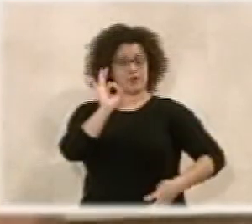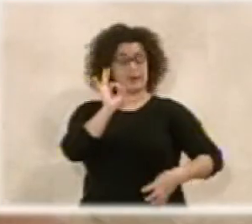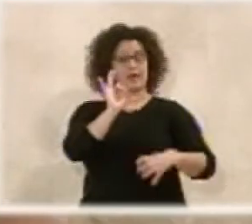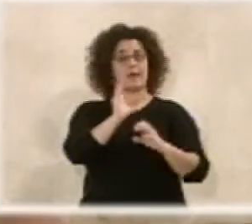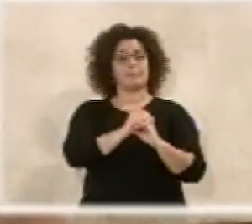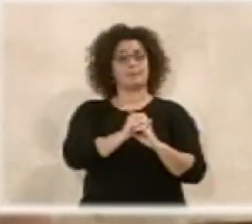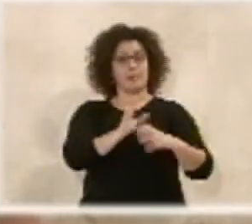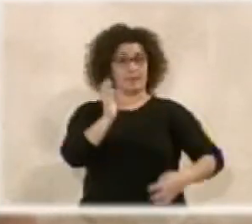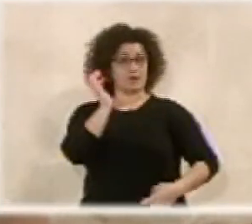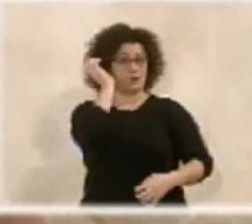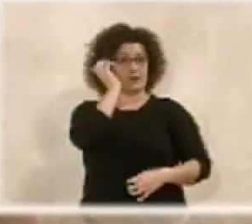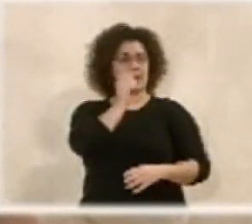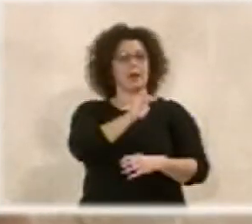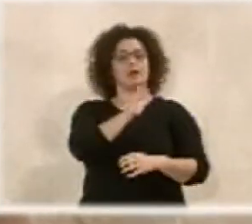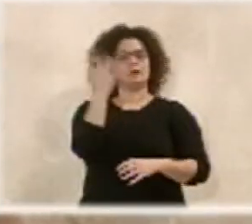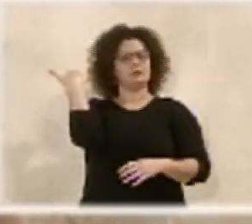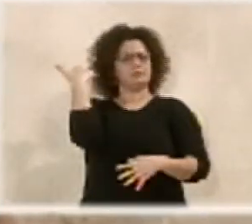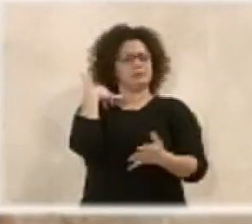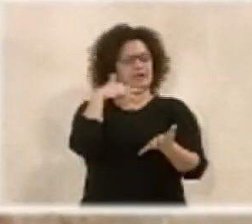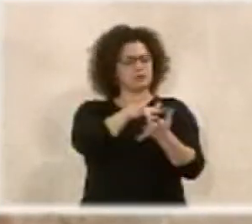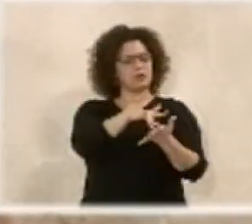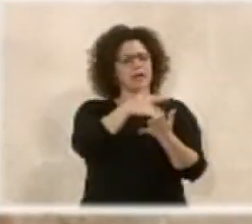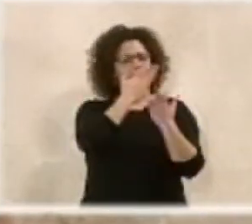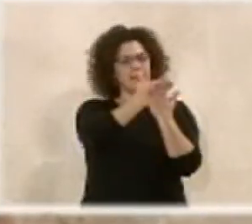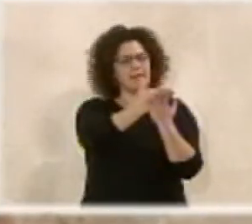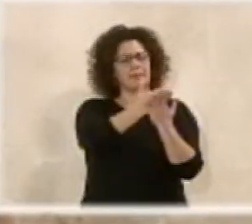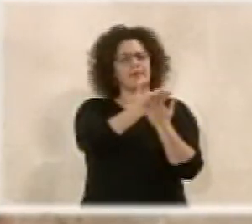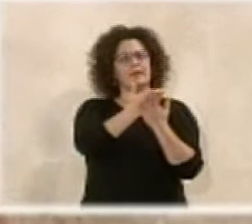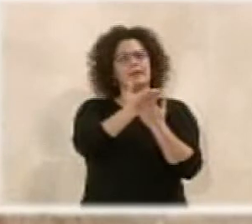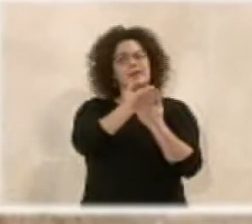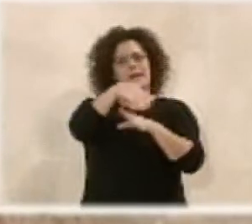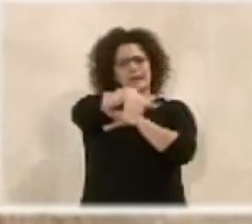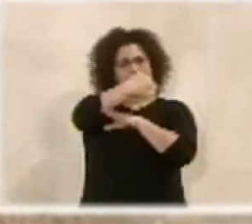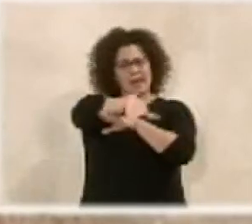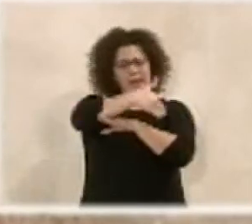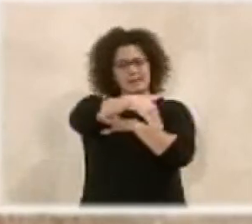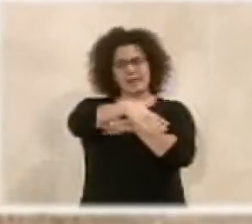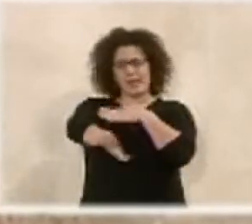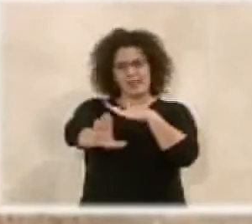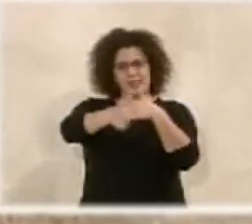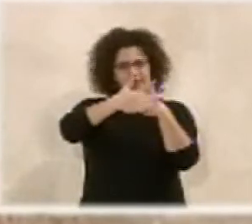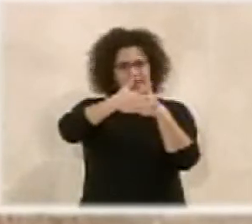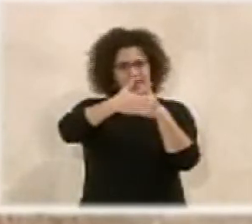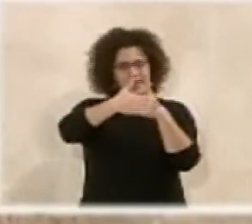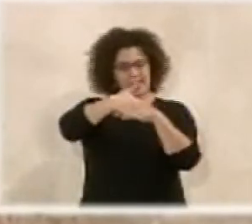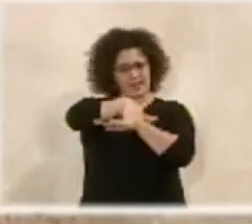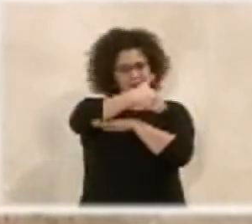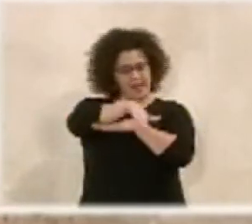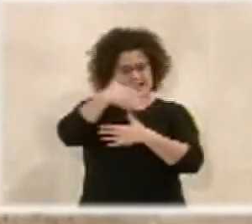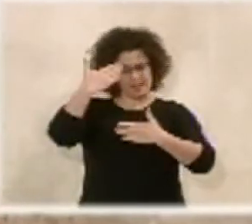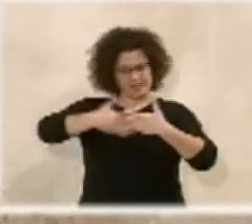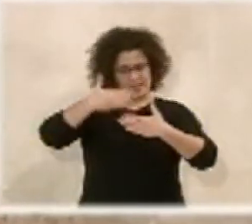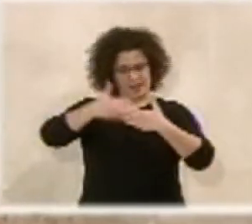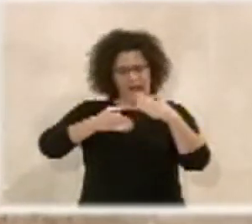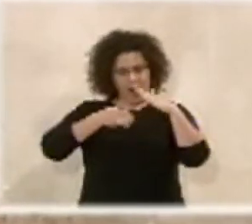Ya en otras ocasiones han pedido que se les cerrara una calle para que el acceso al